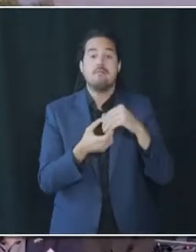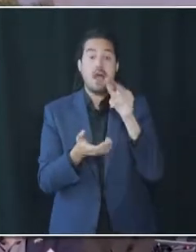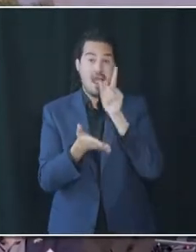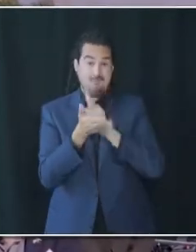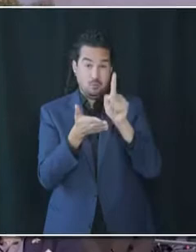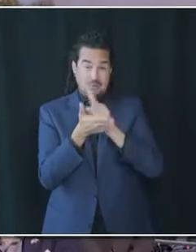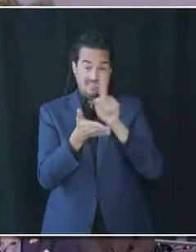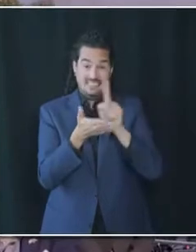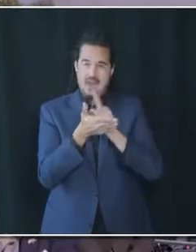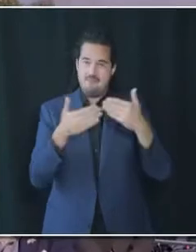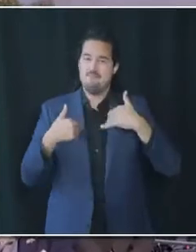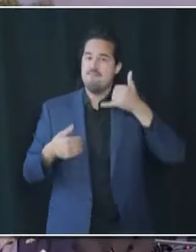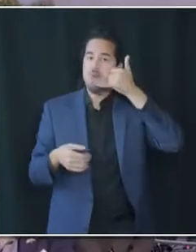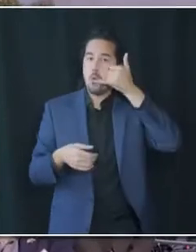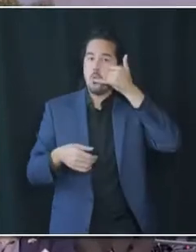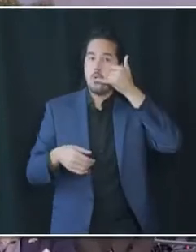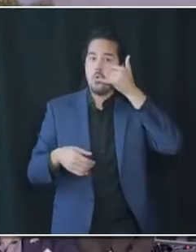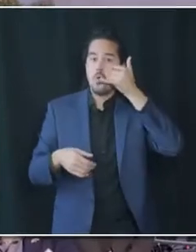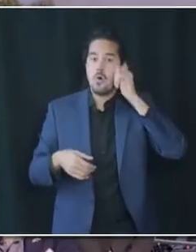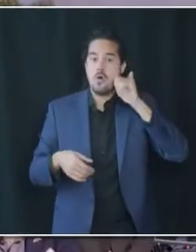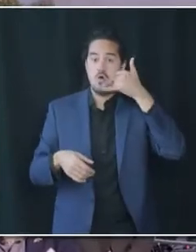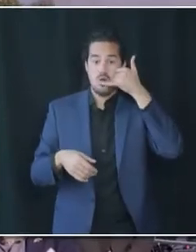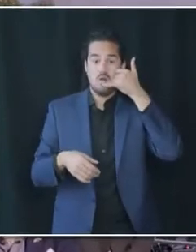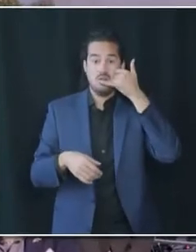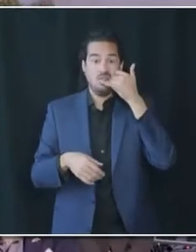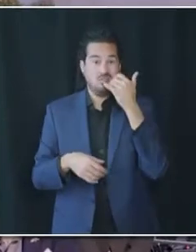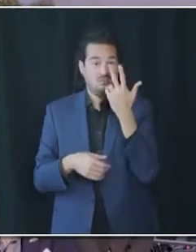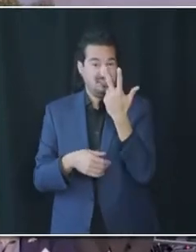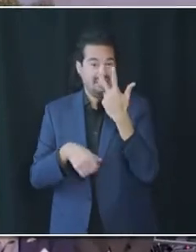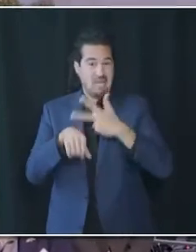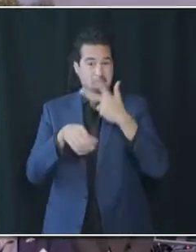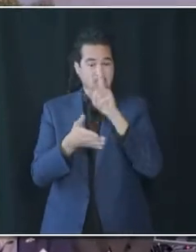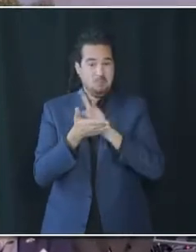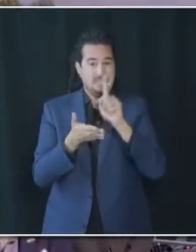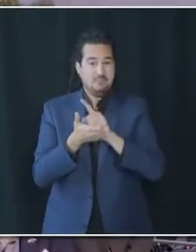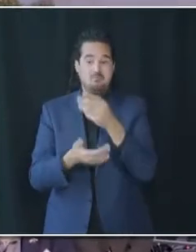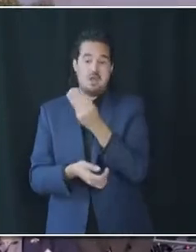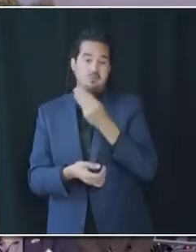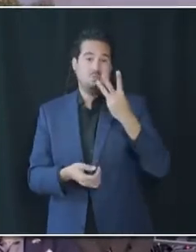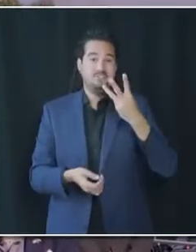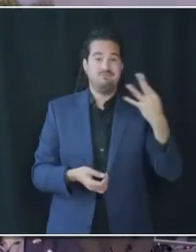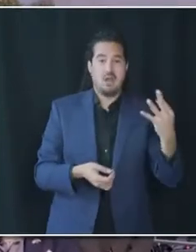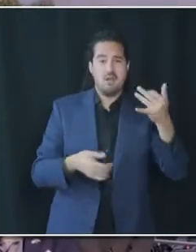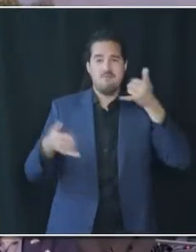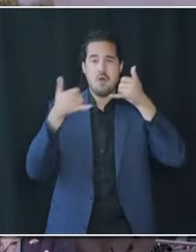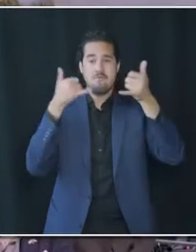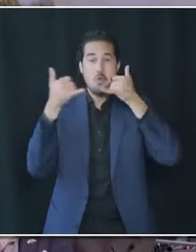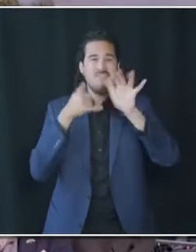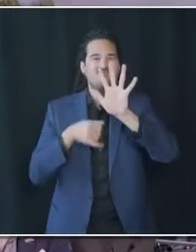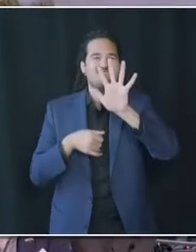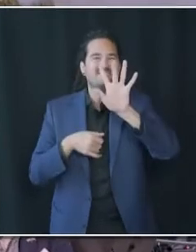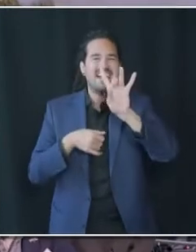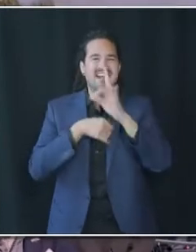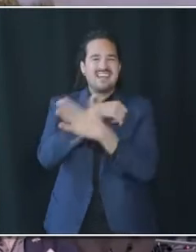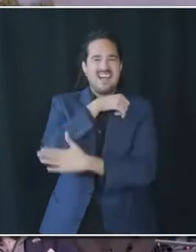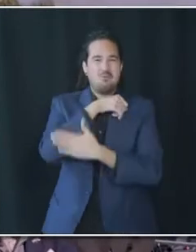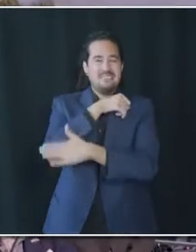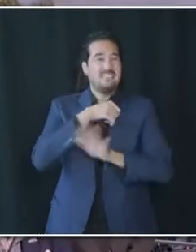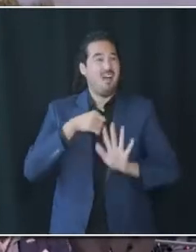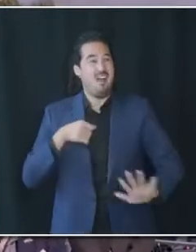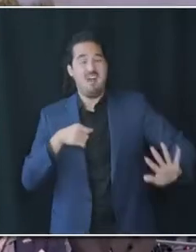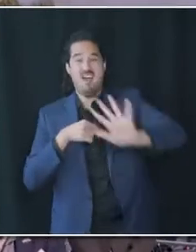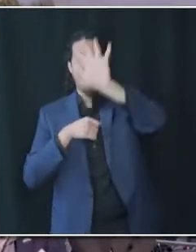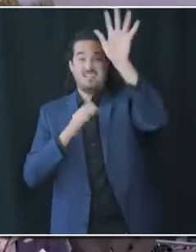semana por lo menos en la cual el gobierno el secretario doctor gaudí ha estado hablando con los